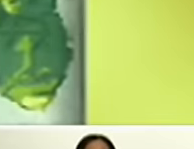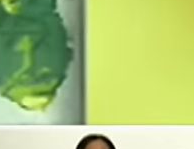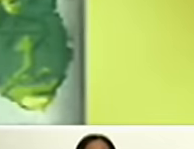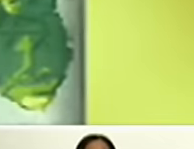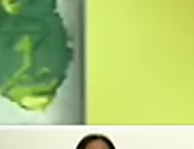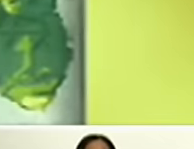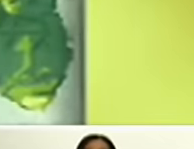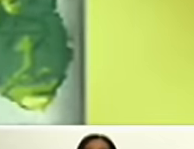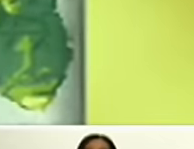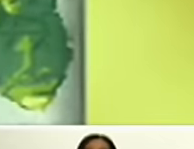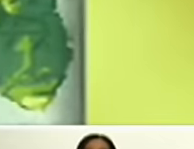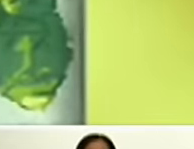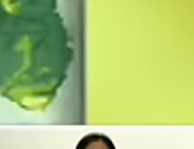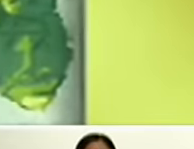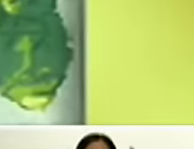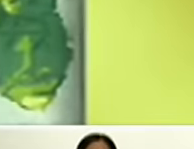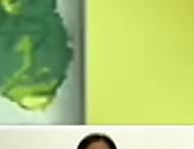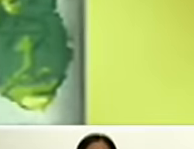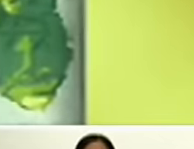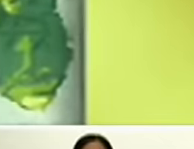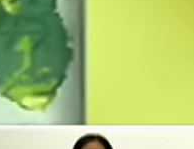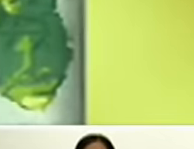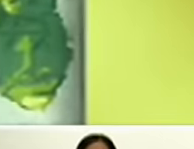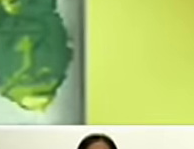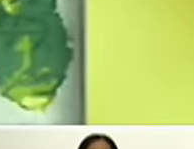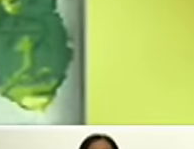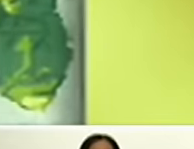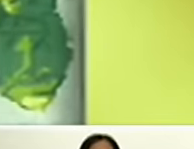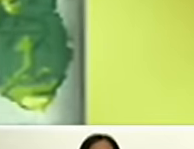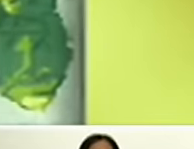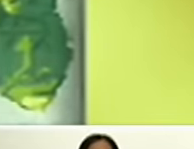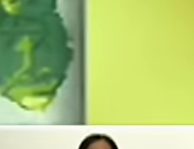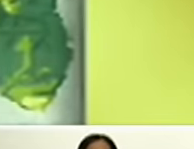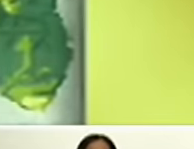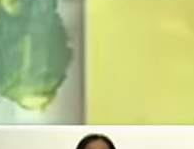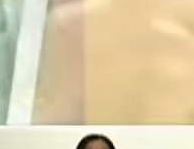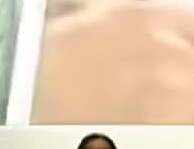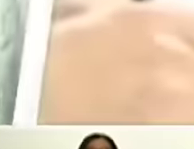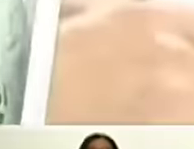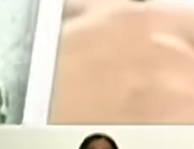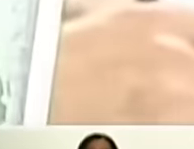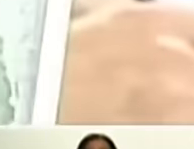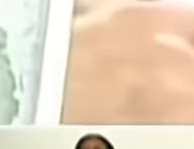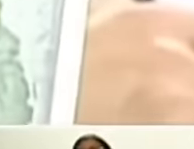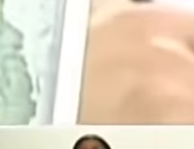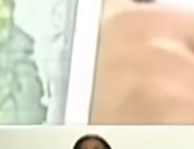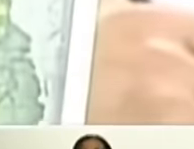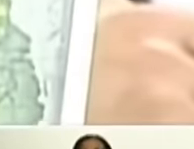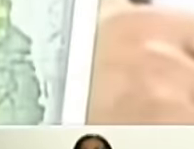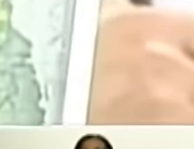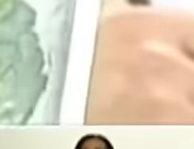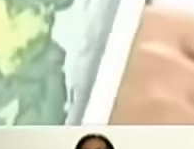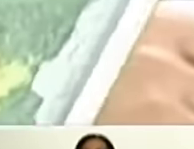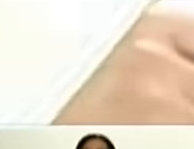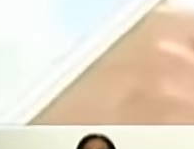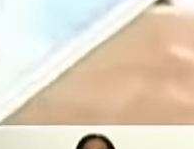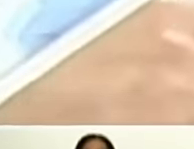Con mucha claridad, aquí está dibujado el Esequibo, desde su naciente hasta el Atlántico.